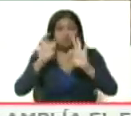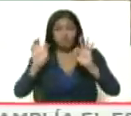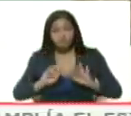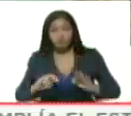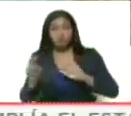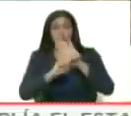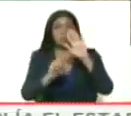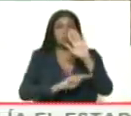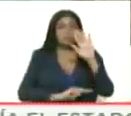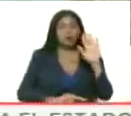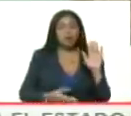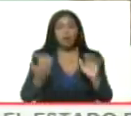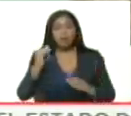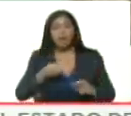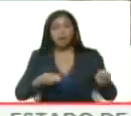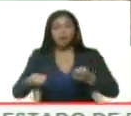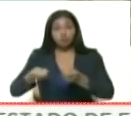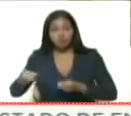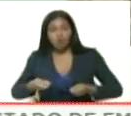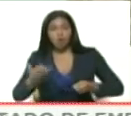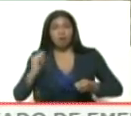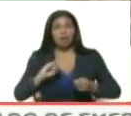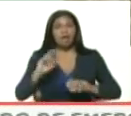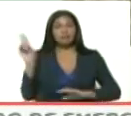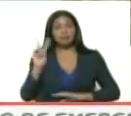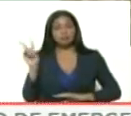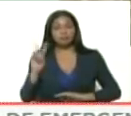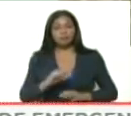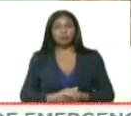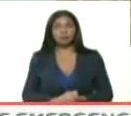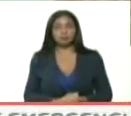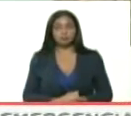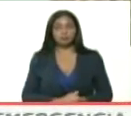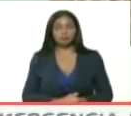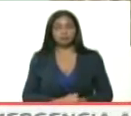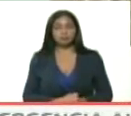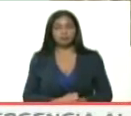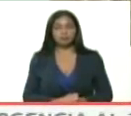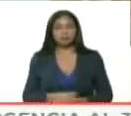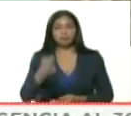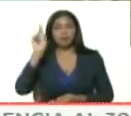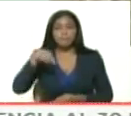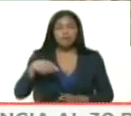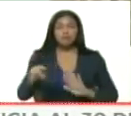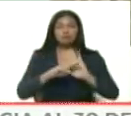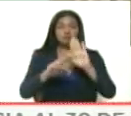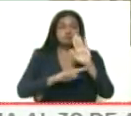la prevención y control de Venezuela y el cumplimiento.